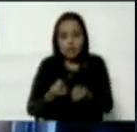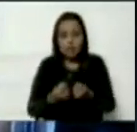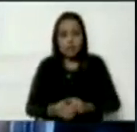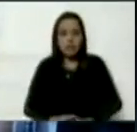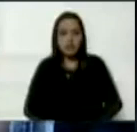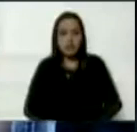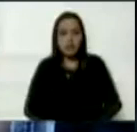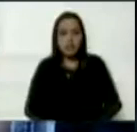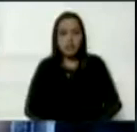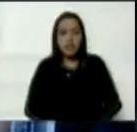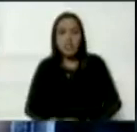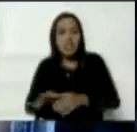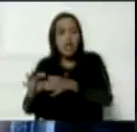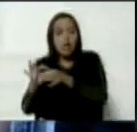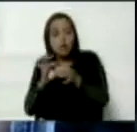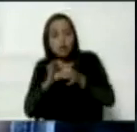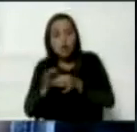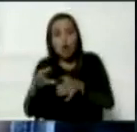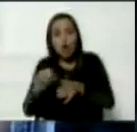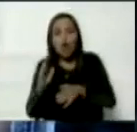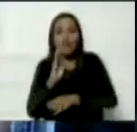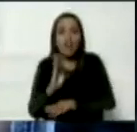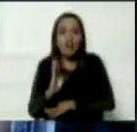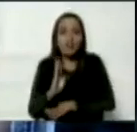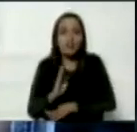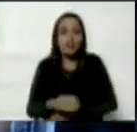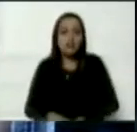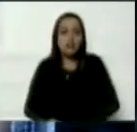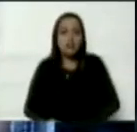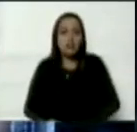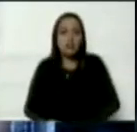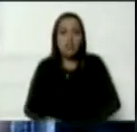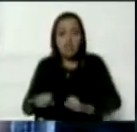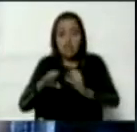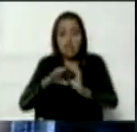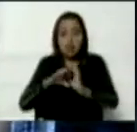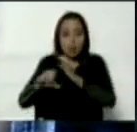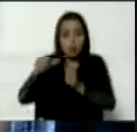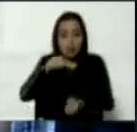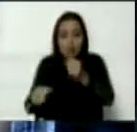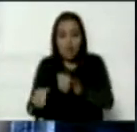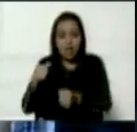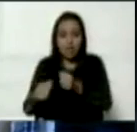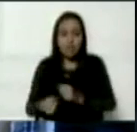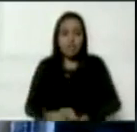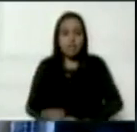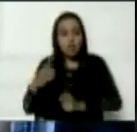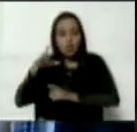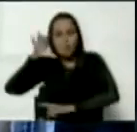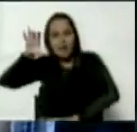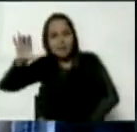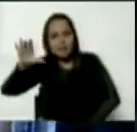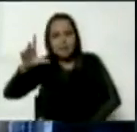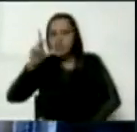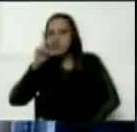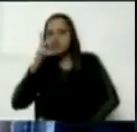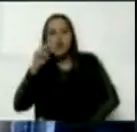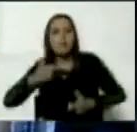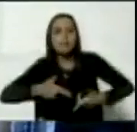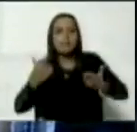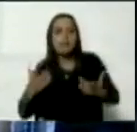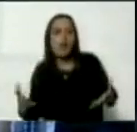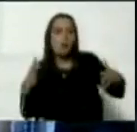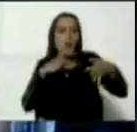socios, bancos y compañías de transporte extranjeras a comerciar con sus socios venezolanos ha llevado a